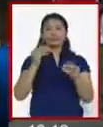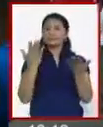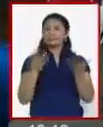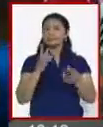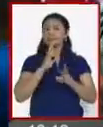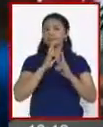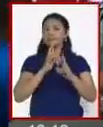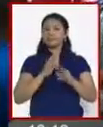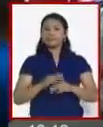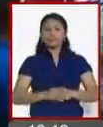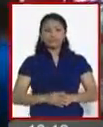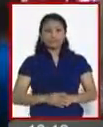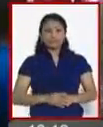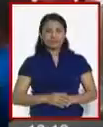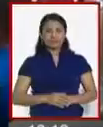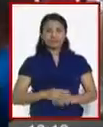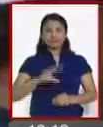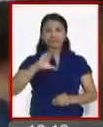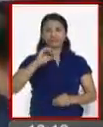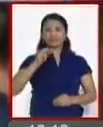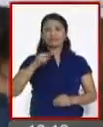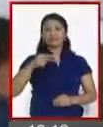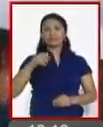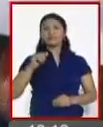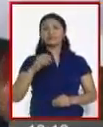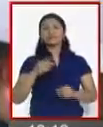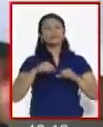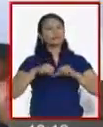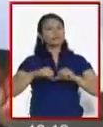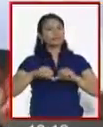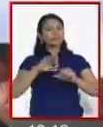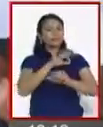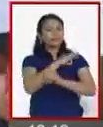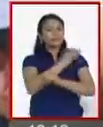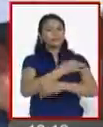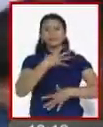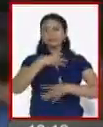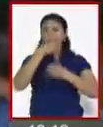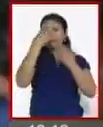una respuesta pronta por parte del concejal Caguana, los comerciantes intensificarán las medidas.